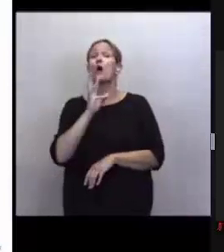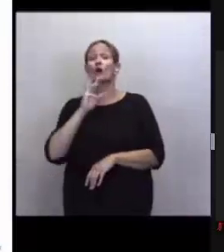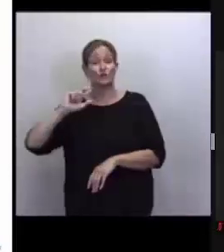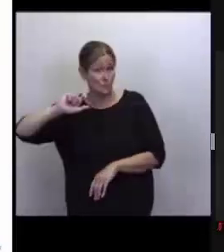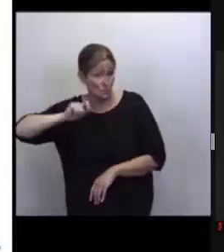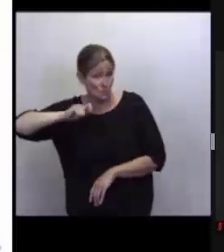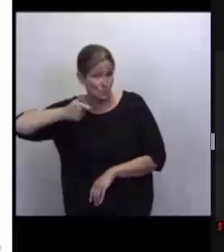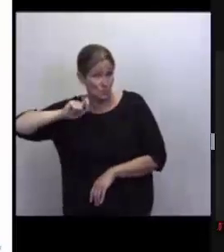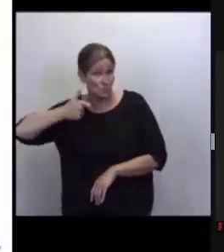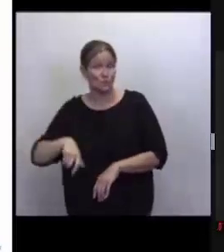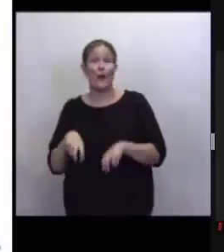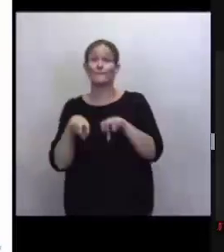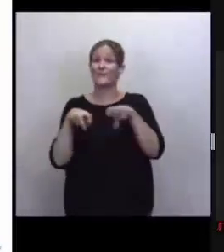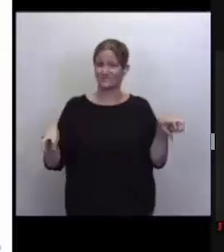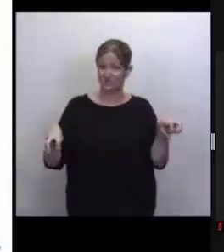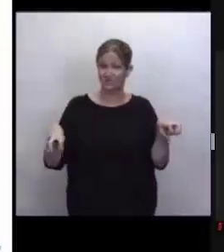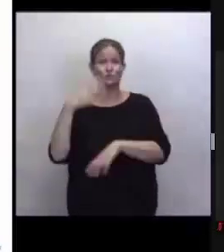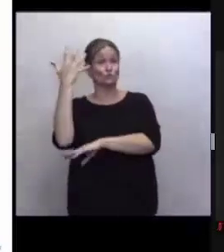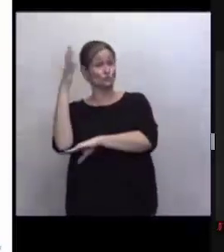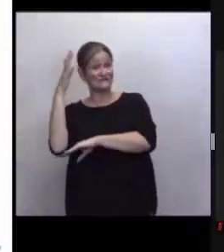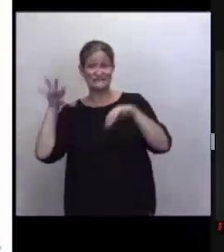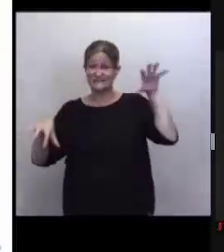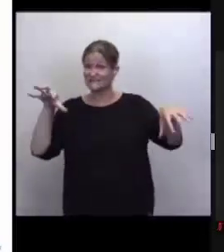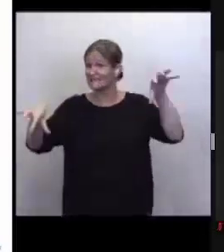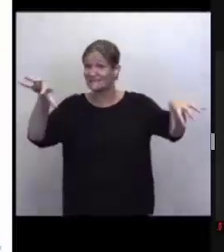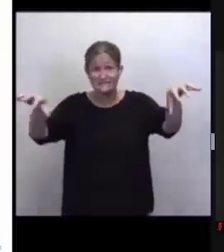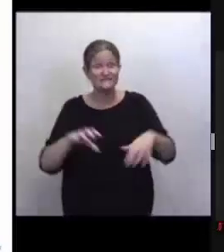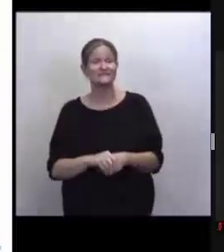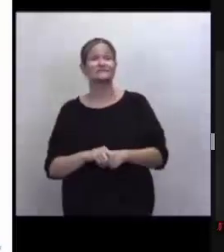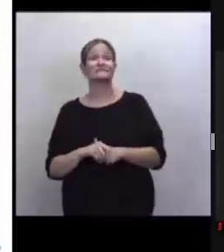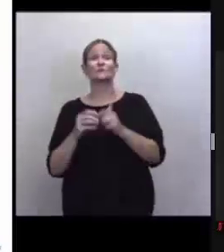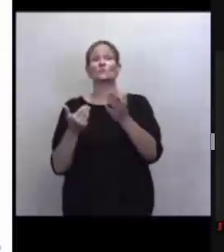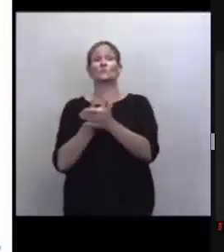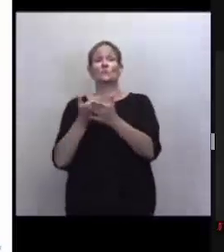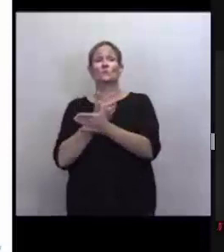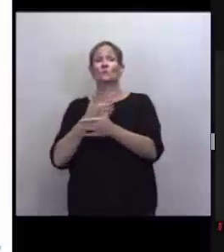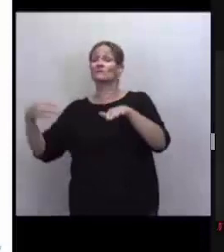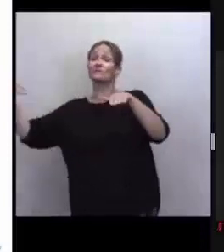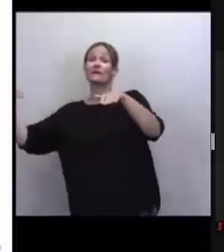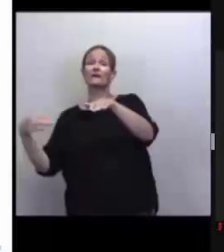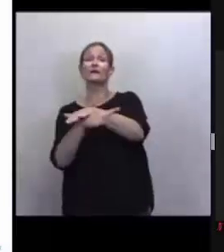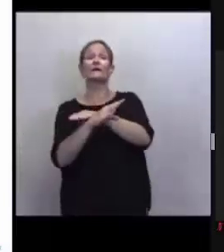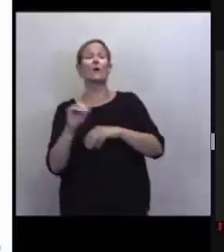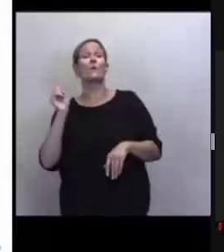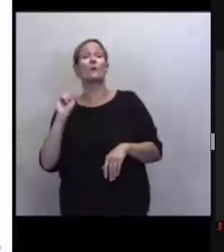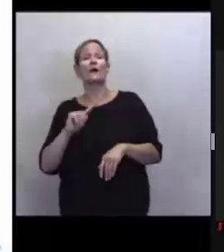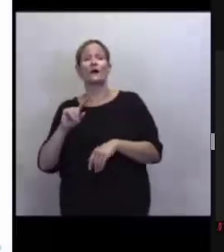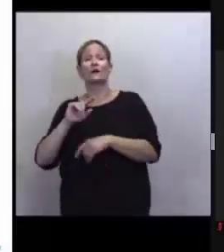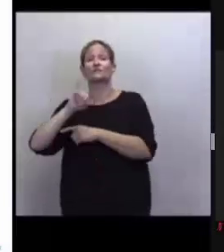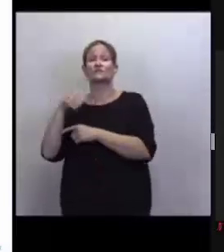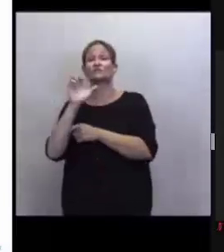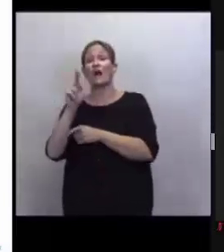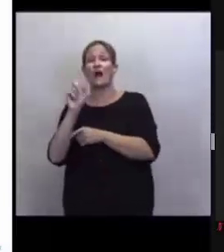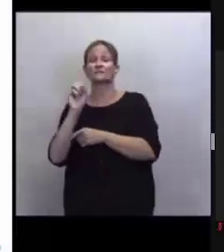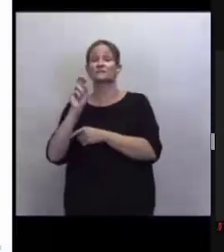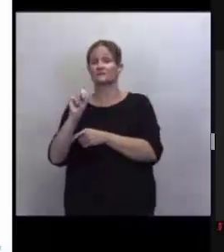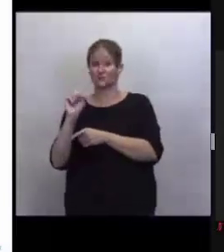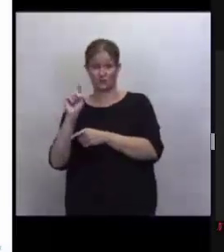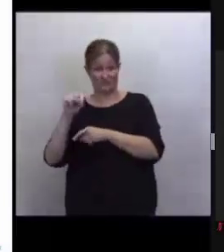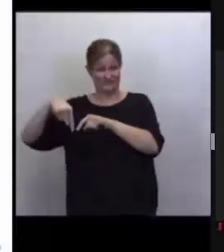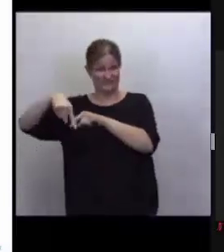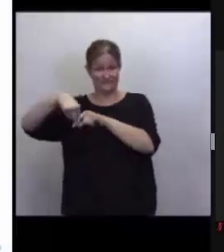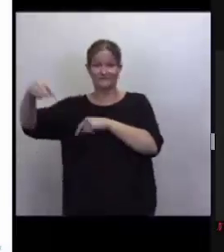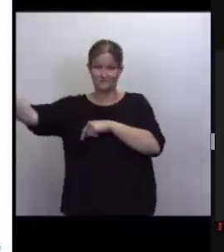bancos, nuevos árboles de sombra, una nueva fuente de agua, una nueva calzada para acceso desde la calle Jackson y